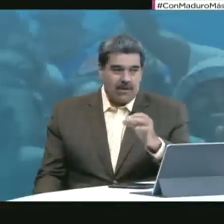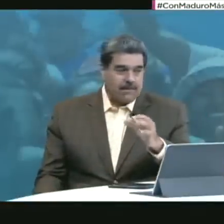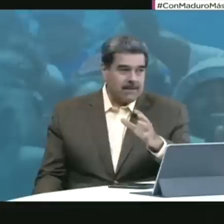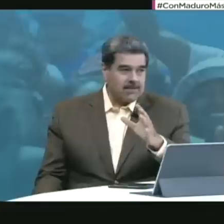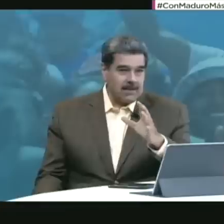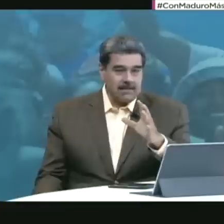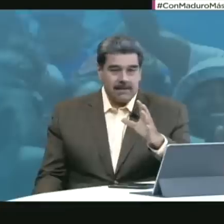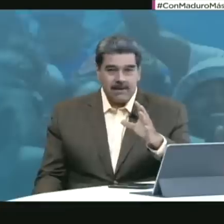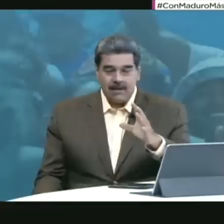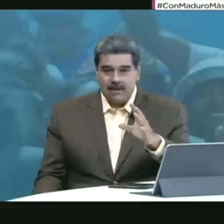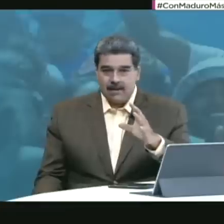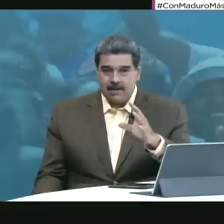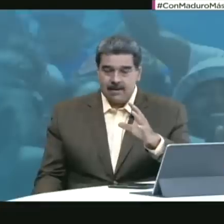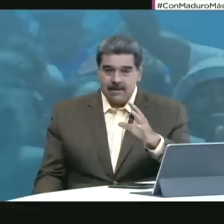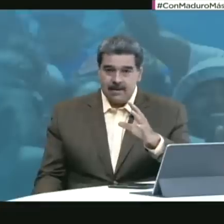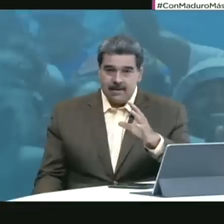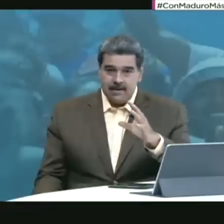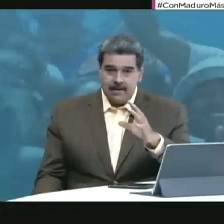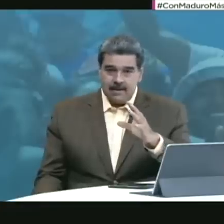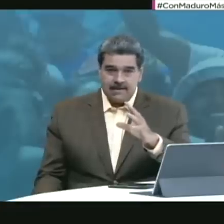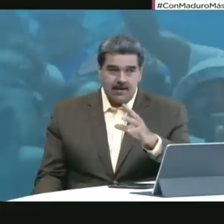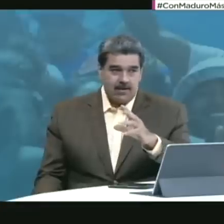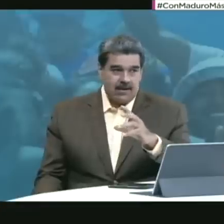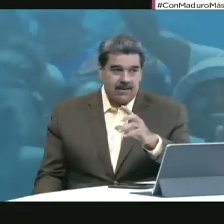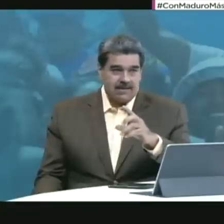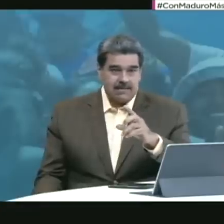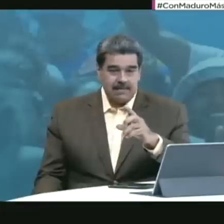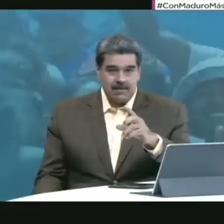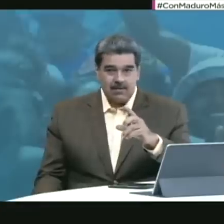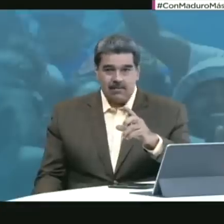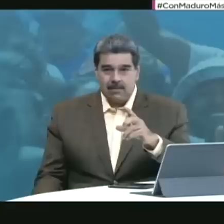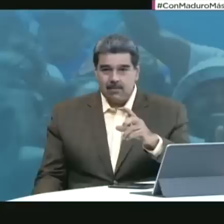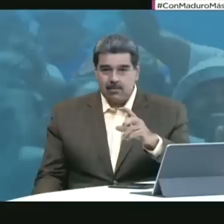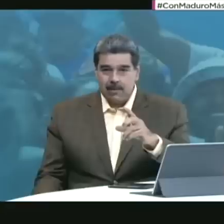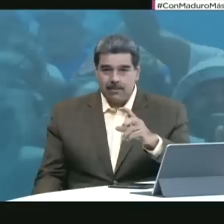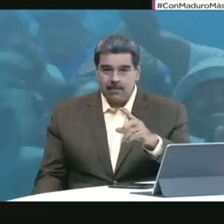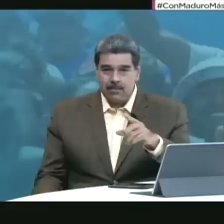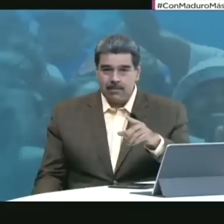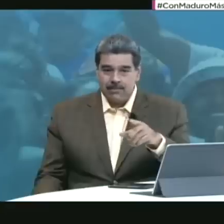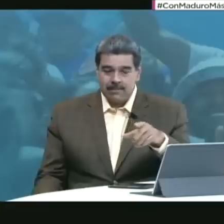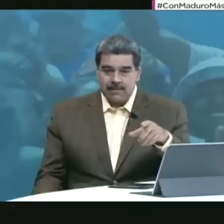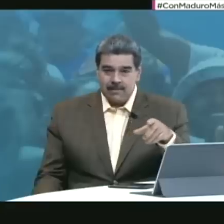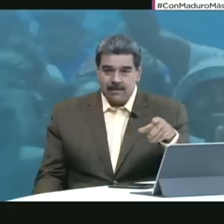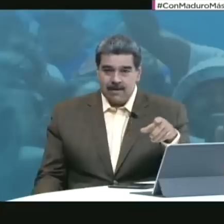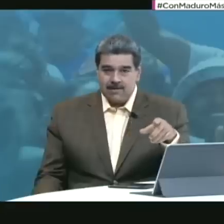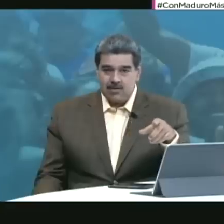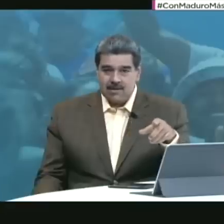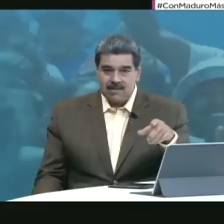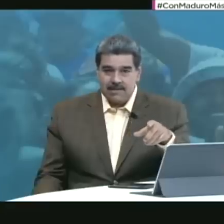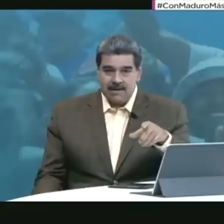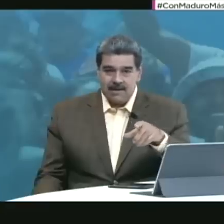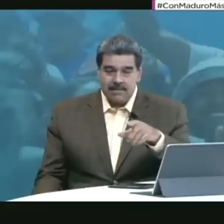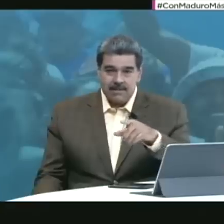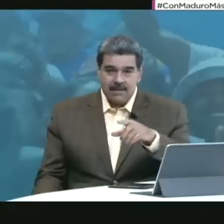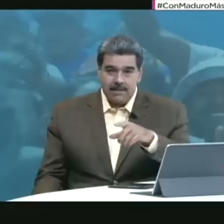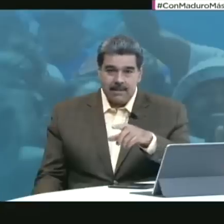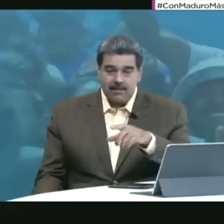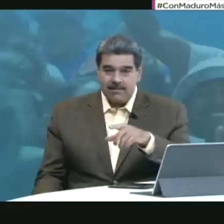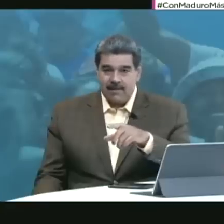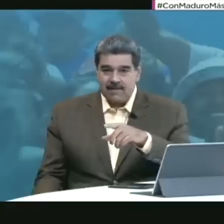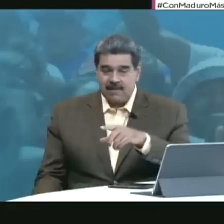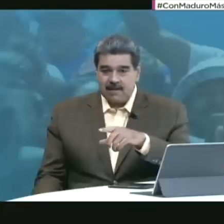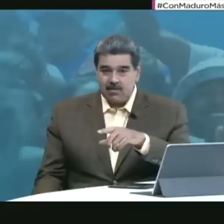No dejo de impresionarme. Así lo dije en el segmento con Maduro Más Pueblo hace una semana, que